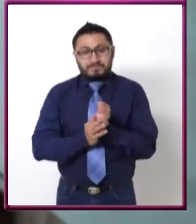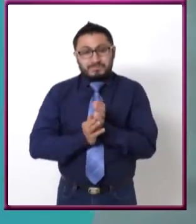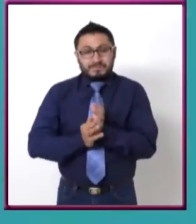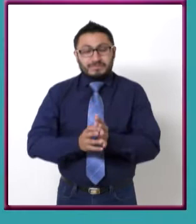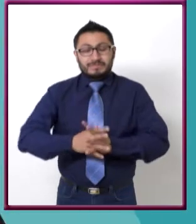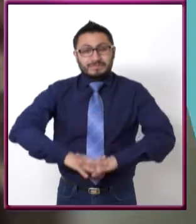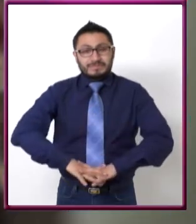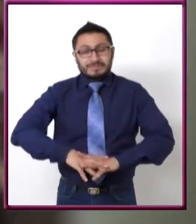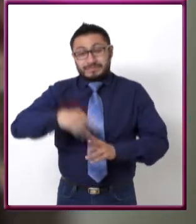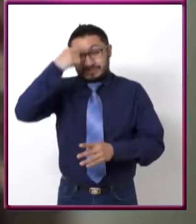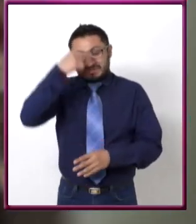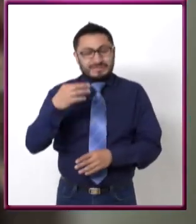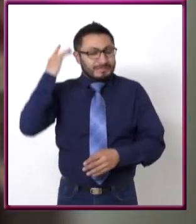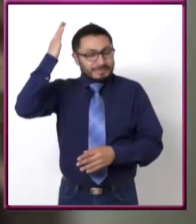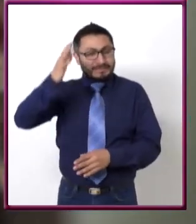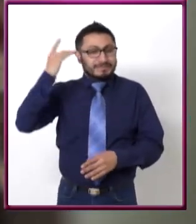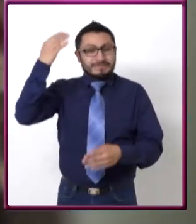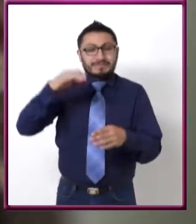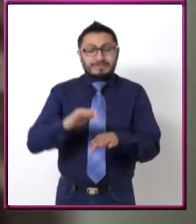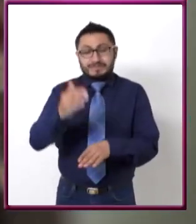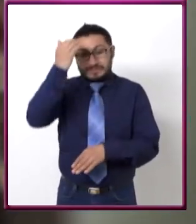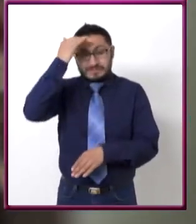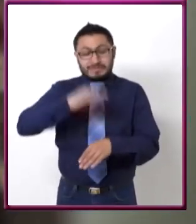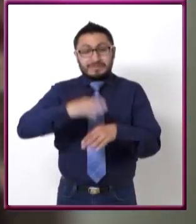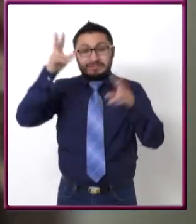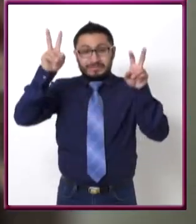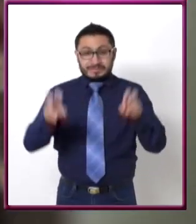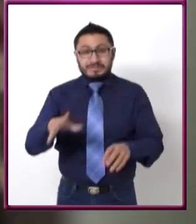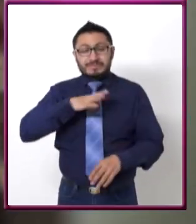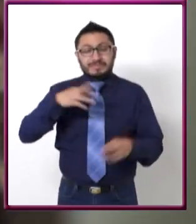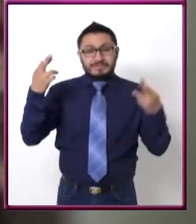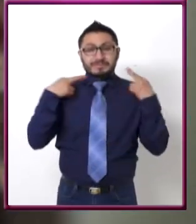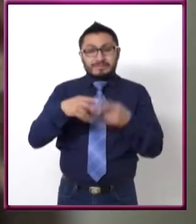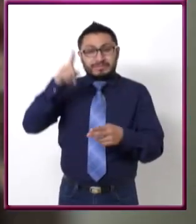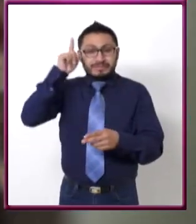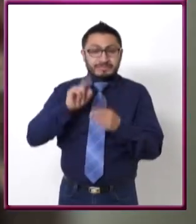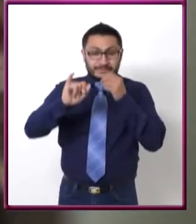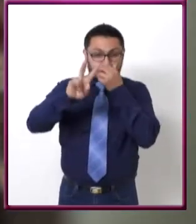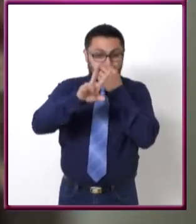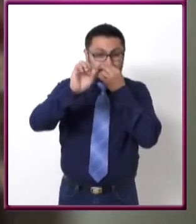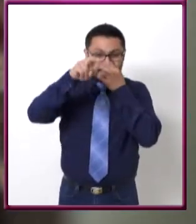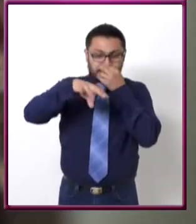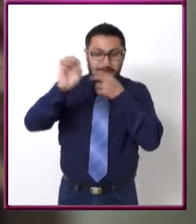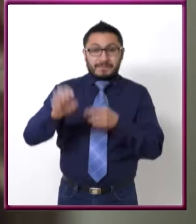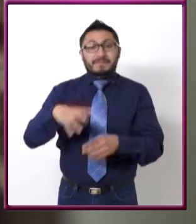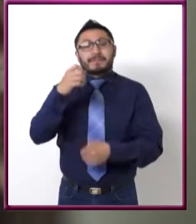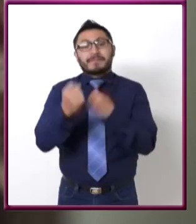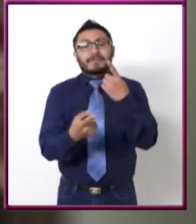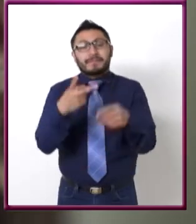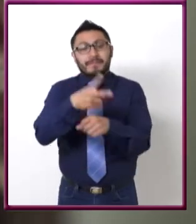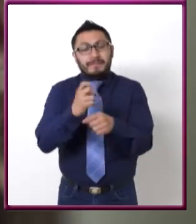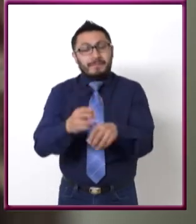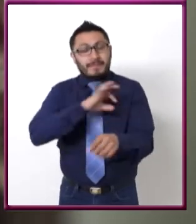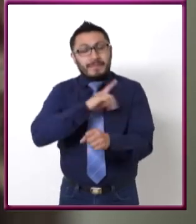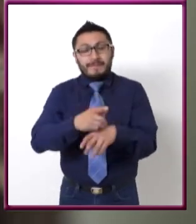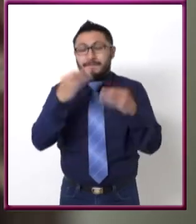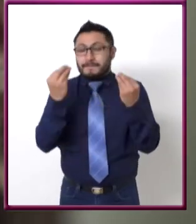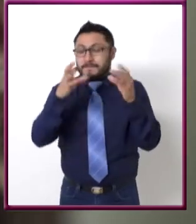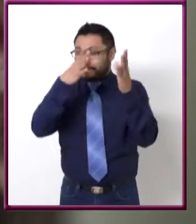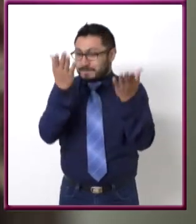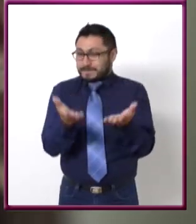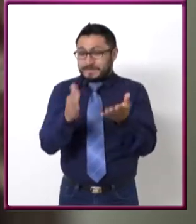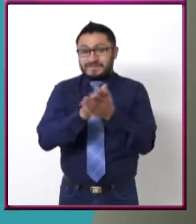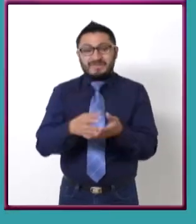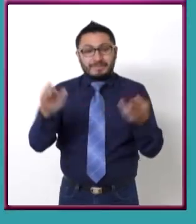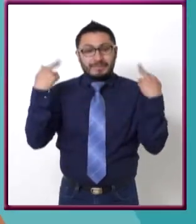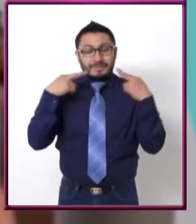peor. Para reflexionar y conocer más sobre el tema, tenemos a la maestra Yvonne Klein y a unos invitados muy